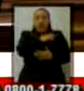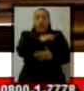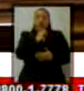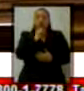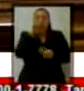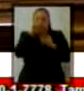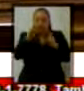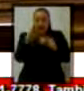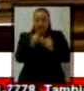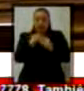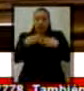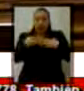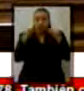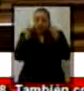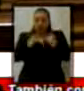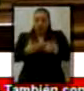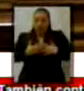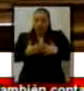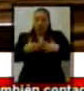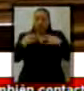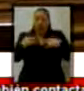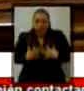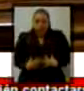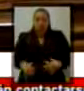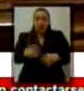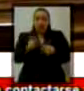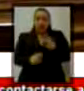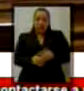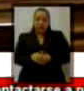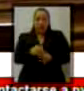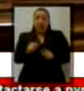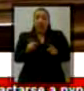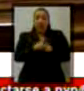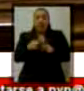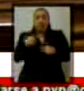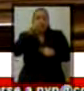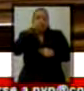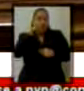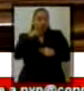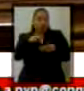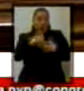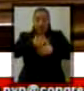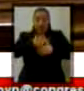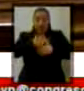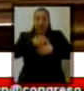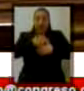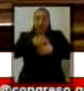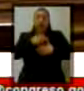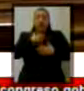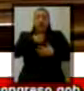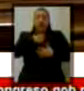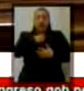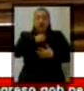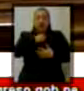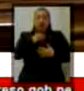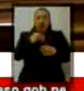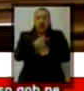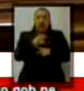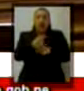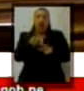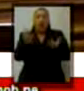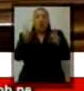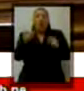integridad física, nuestra parte física. Y la sexual, que es aquella coacción que daña